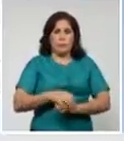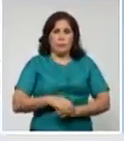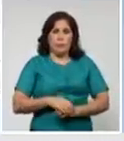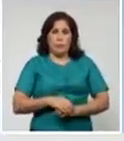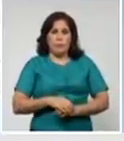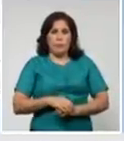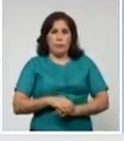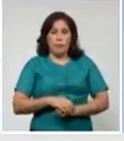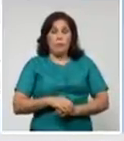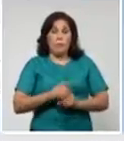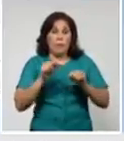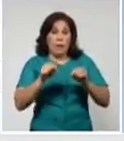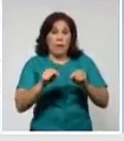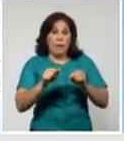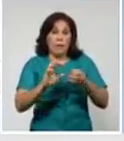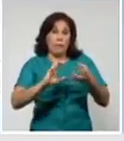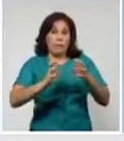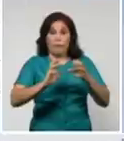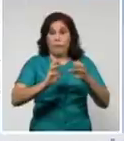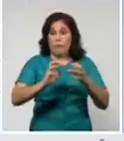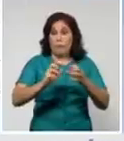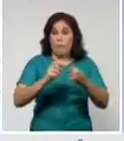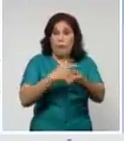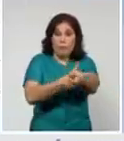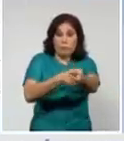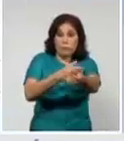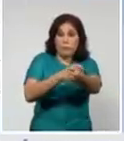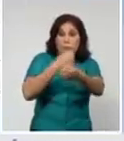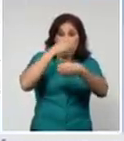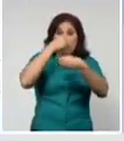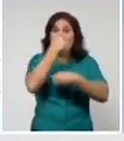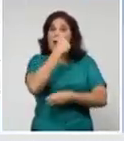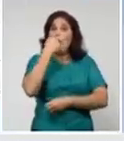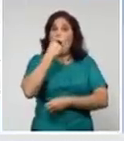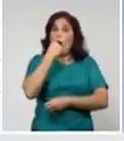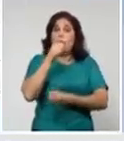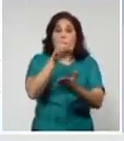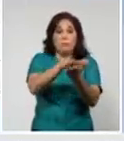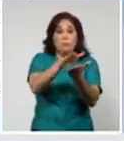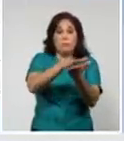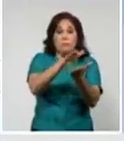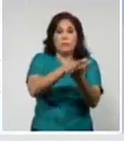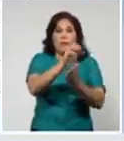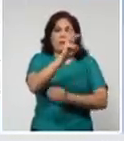Con este comportamiento de las muestras, pues ya se acumulan